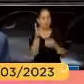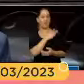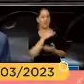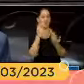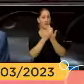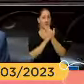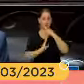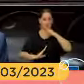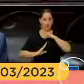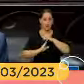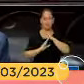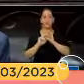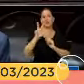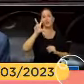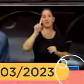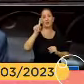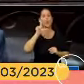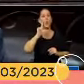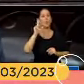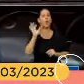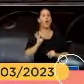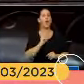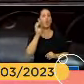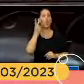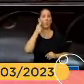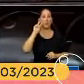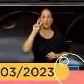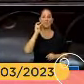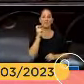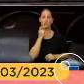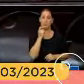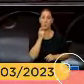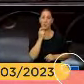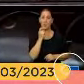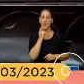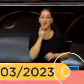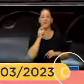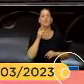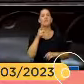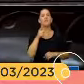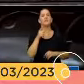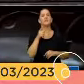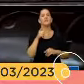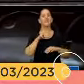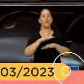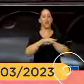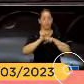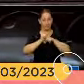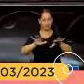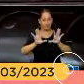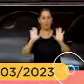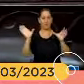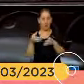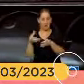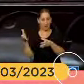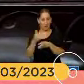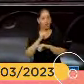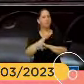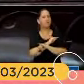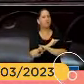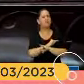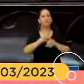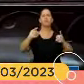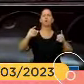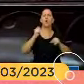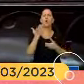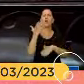Este, el 31 de julio del año 2019, desde las redes del Frente de Todos se dieron a conocer cuáles